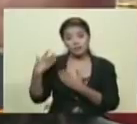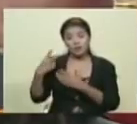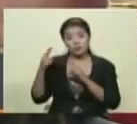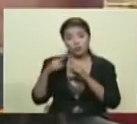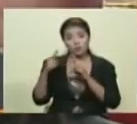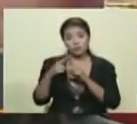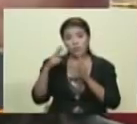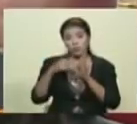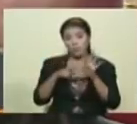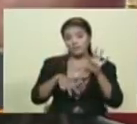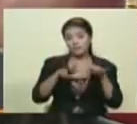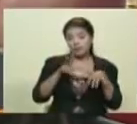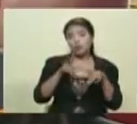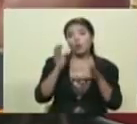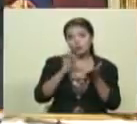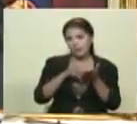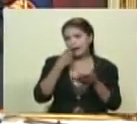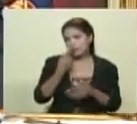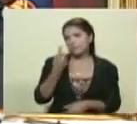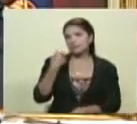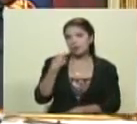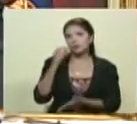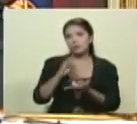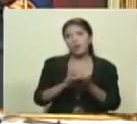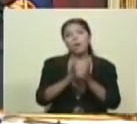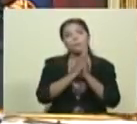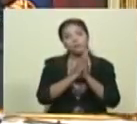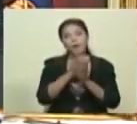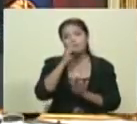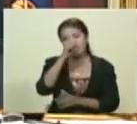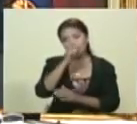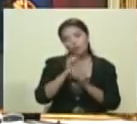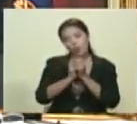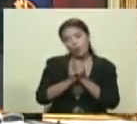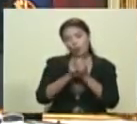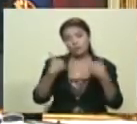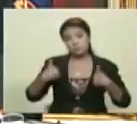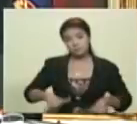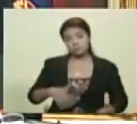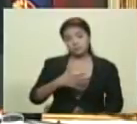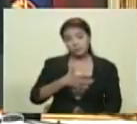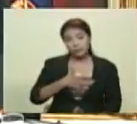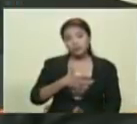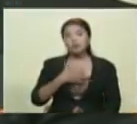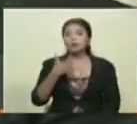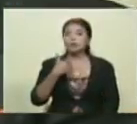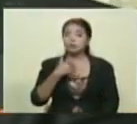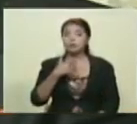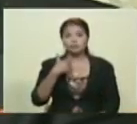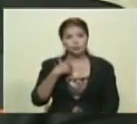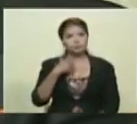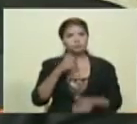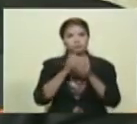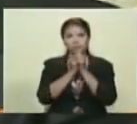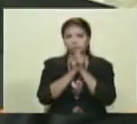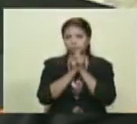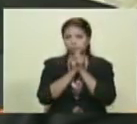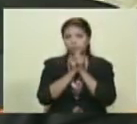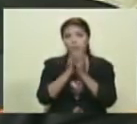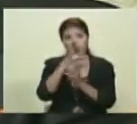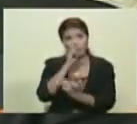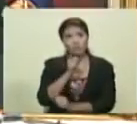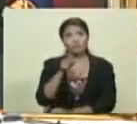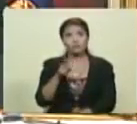2013 y otra vez me lo pidió el año pasado. Ora por mí, Maduro. Y yo oro por él. Yo creo en la